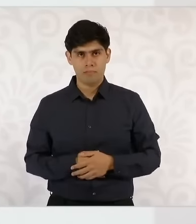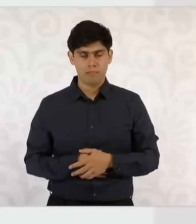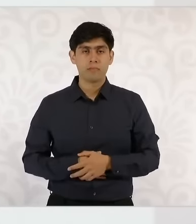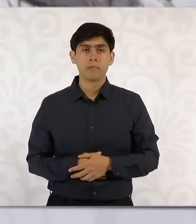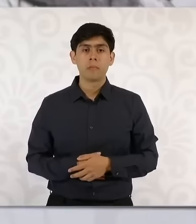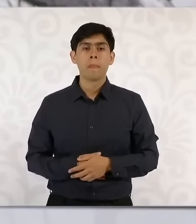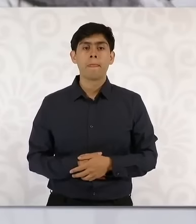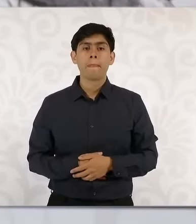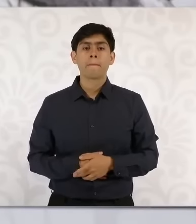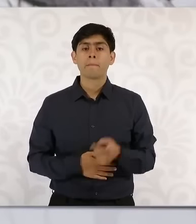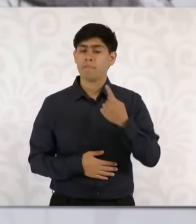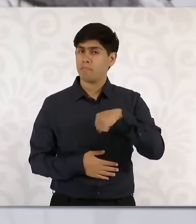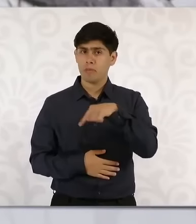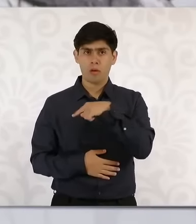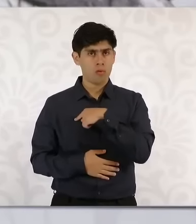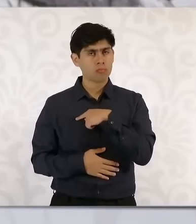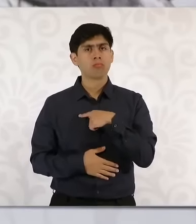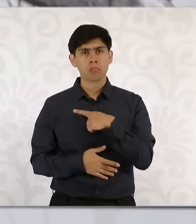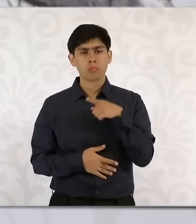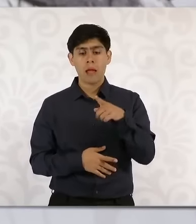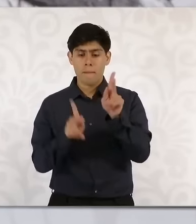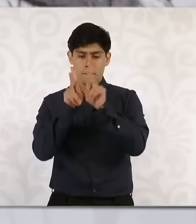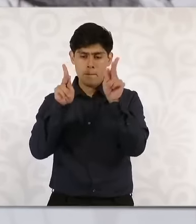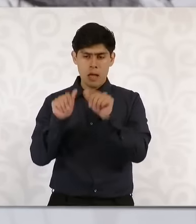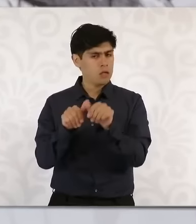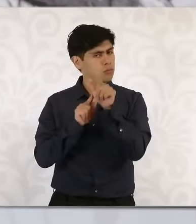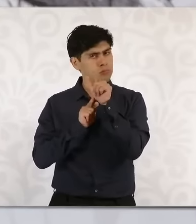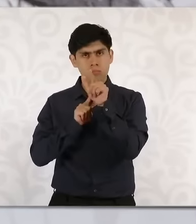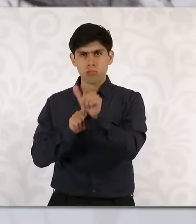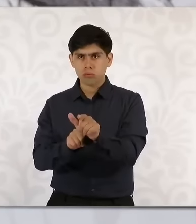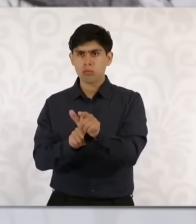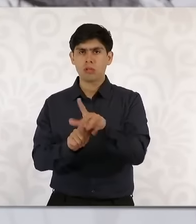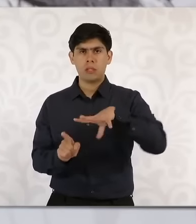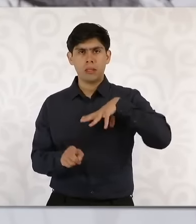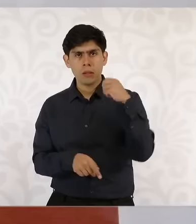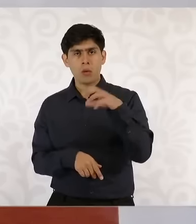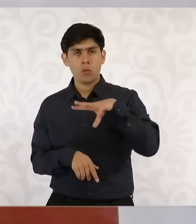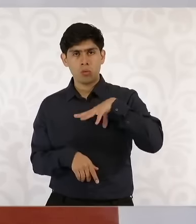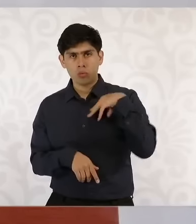nosotros vamos a seguir construyendo la paz con justicia.